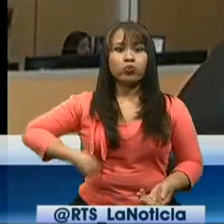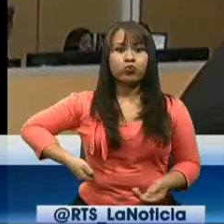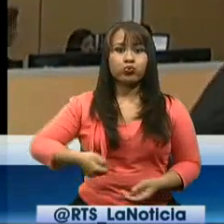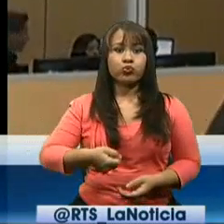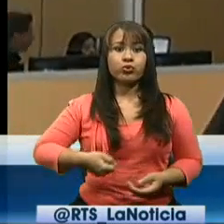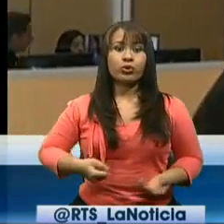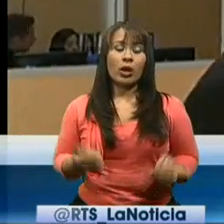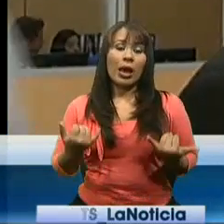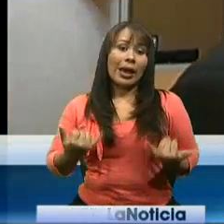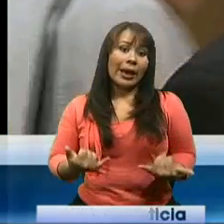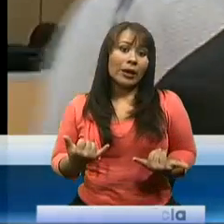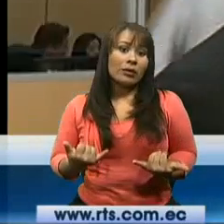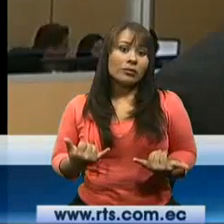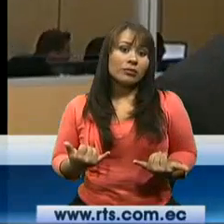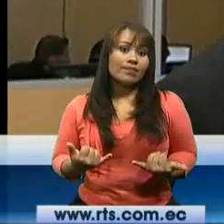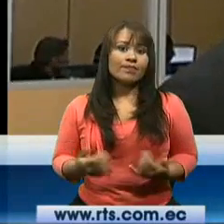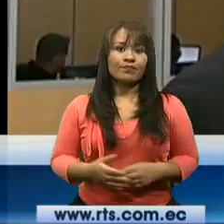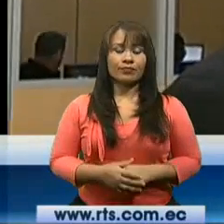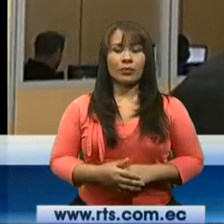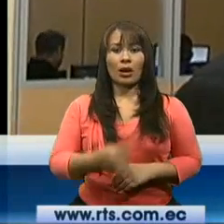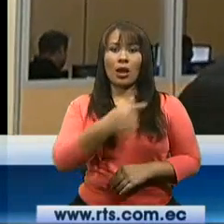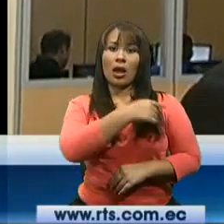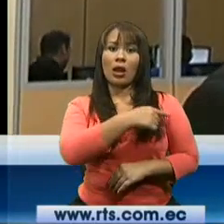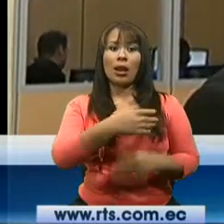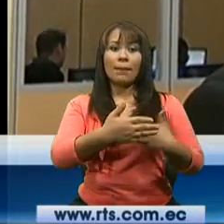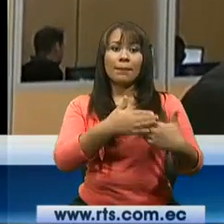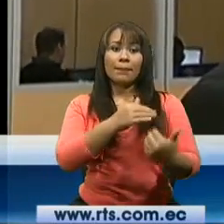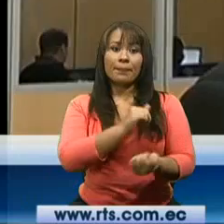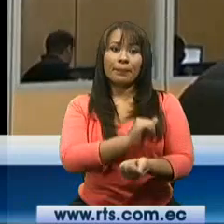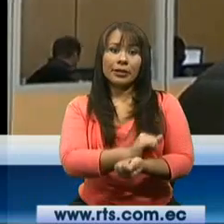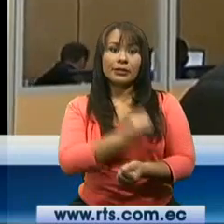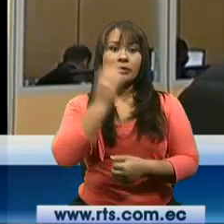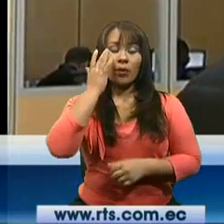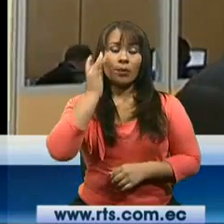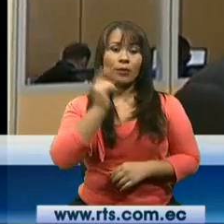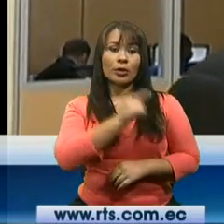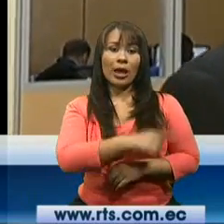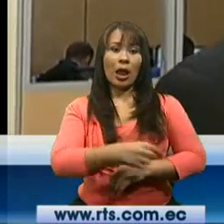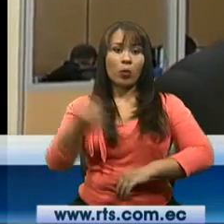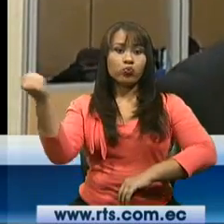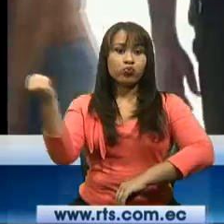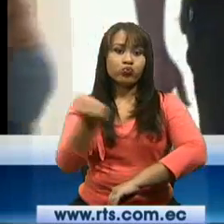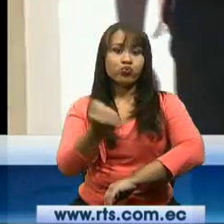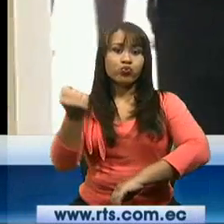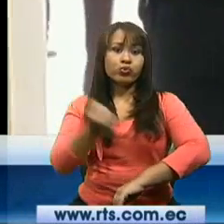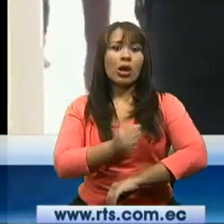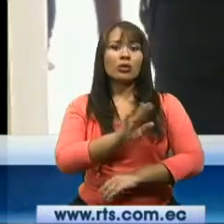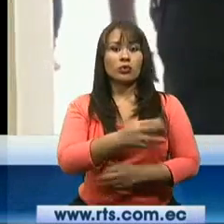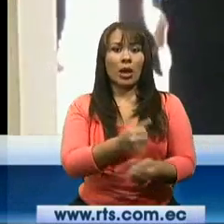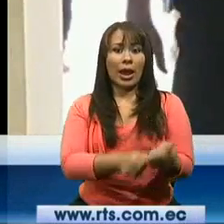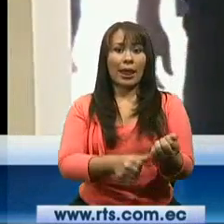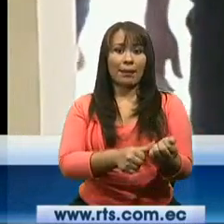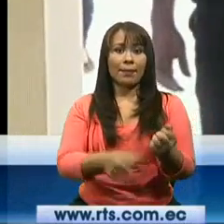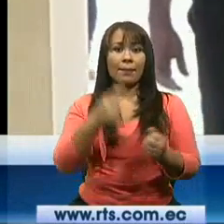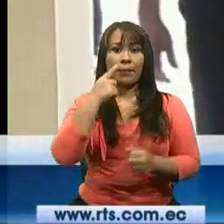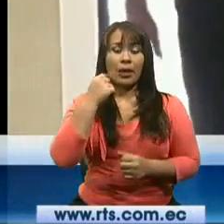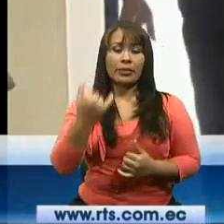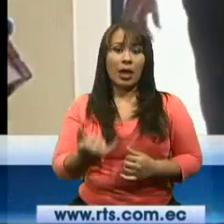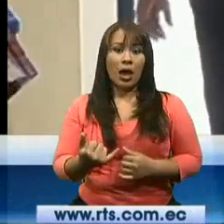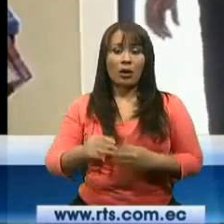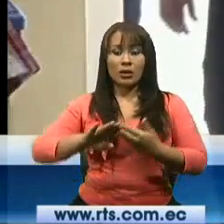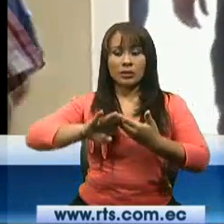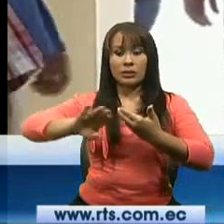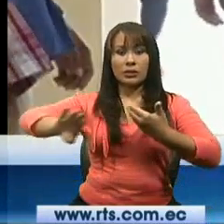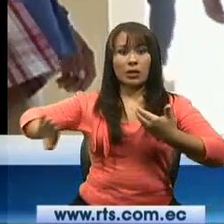Ahora, por ahora he ordenado la aprehensión del señor por la flagrancia. Por las lesiones ocasionadas a su hermano. Tal vez ahora la distancia entre